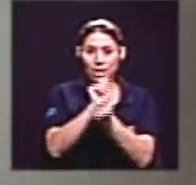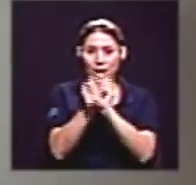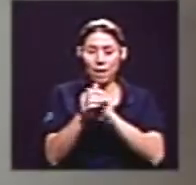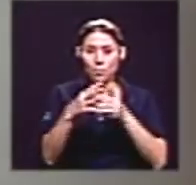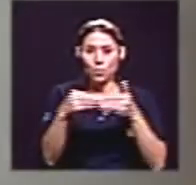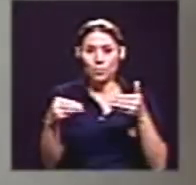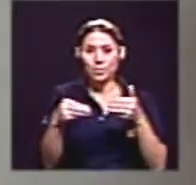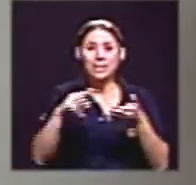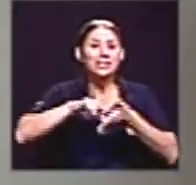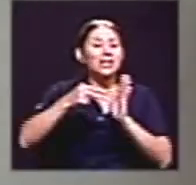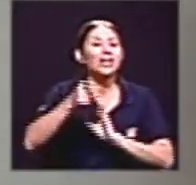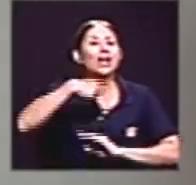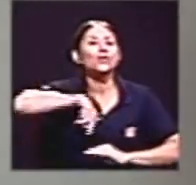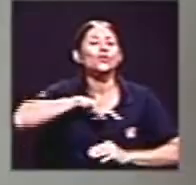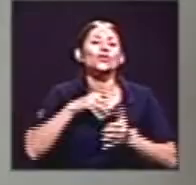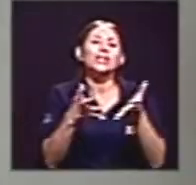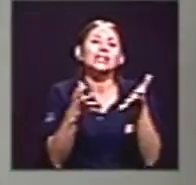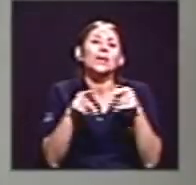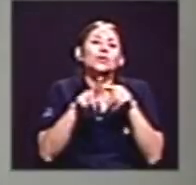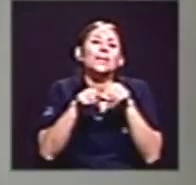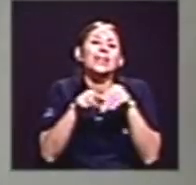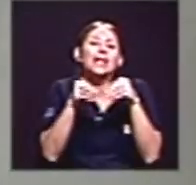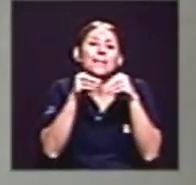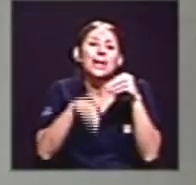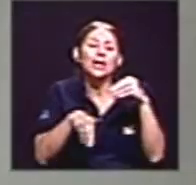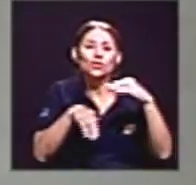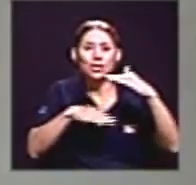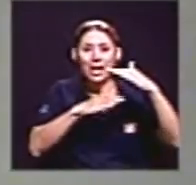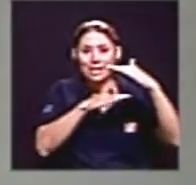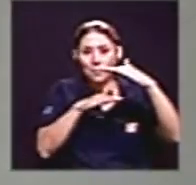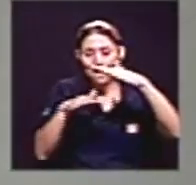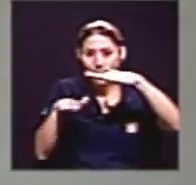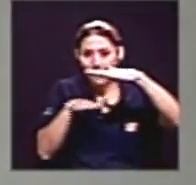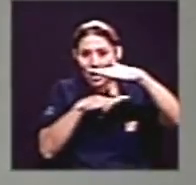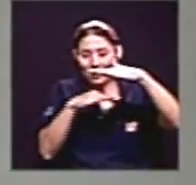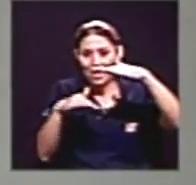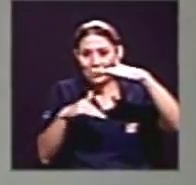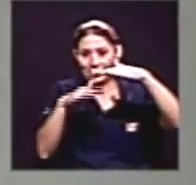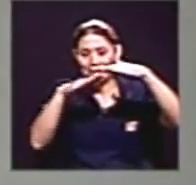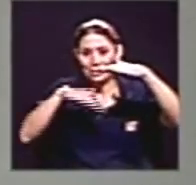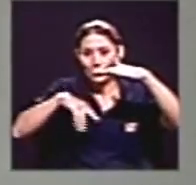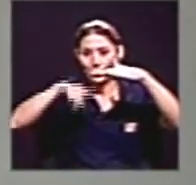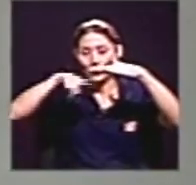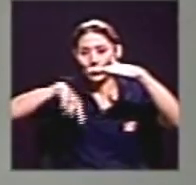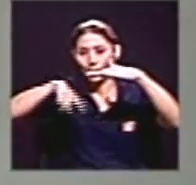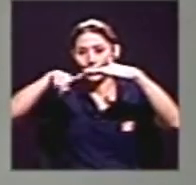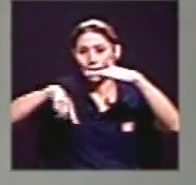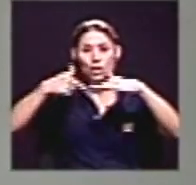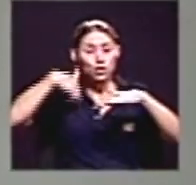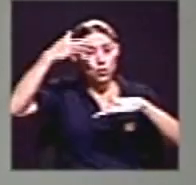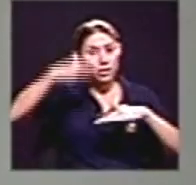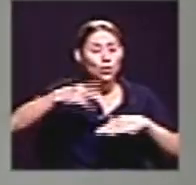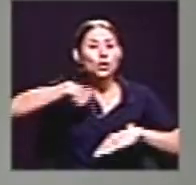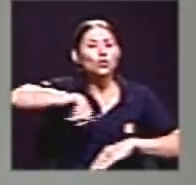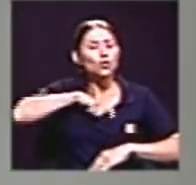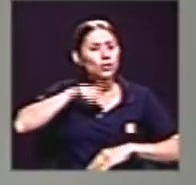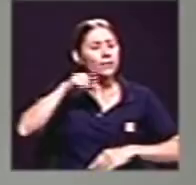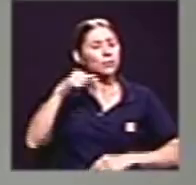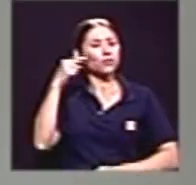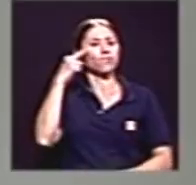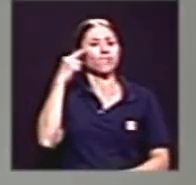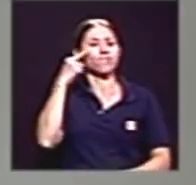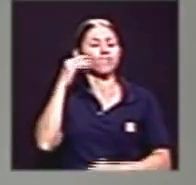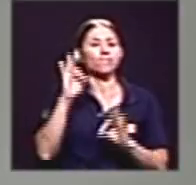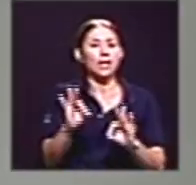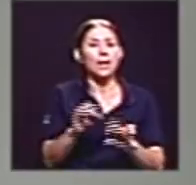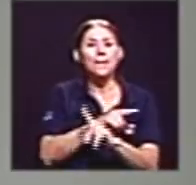depender menos de las bandas. Yo creo que las cosas en esto no hay que hacerlas precipitadas, es decir, habrá que valorar cada uno de los momentos, pero yo